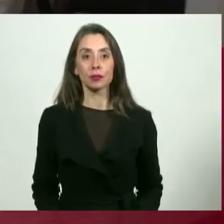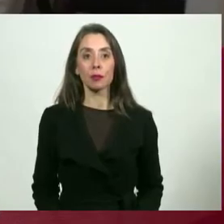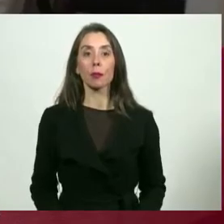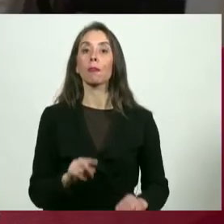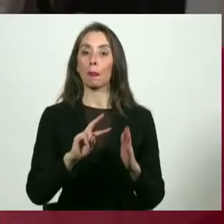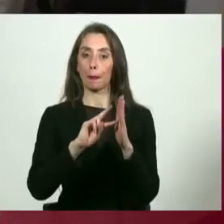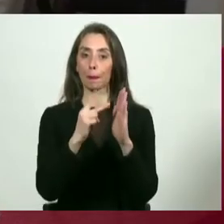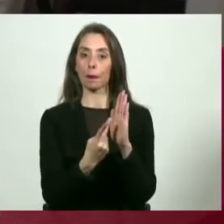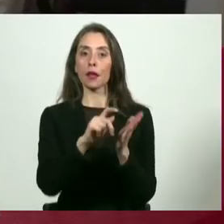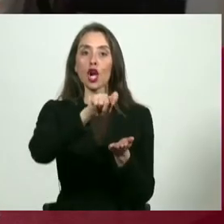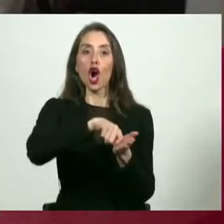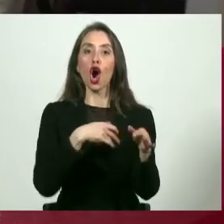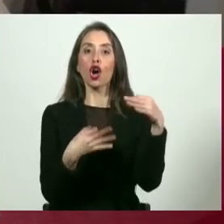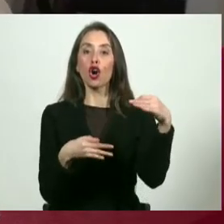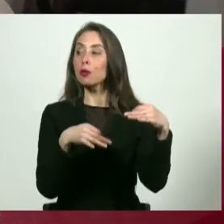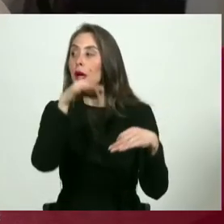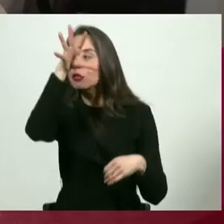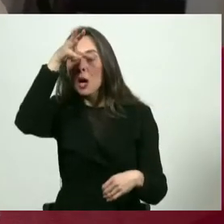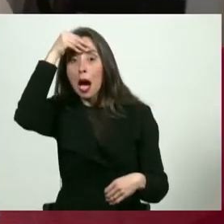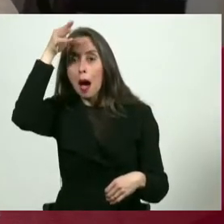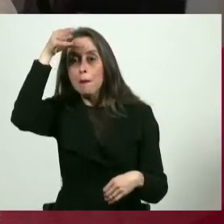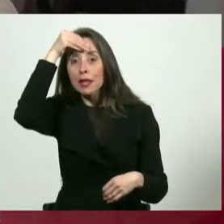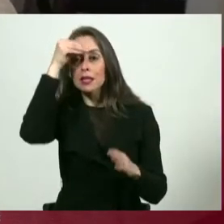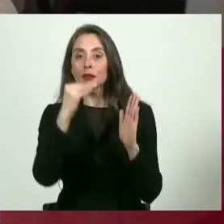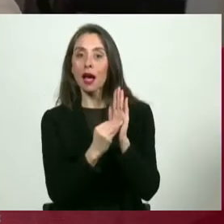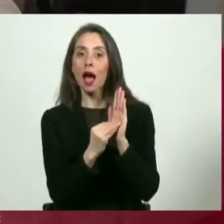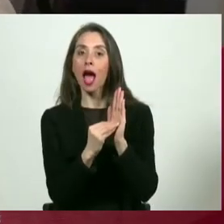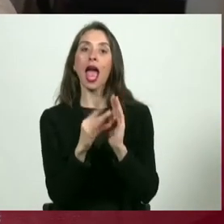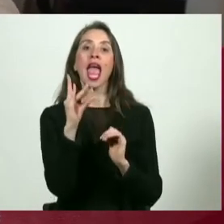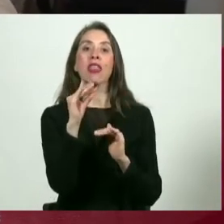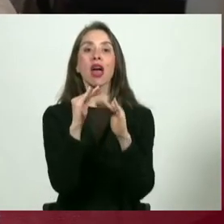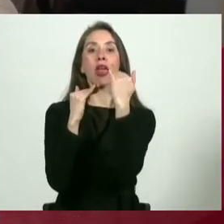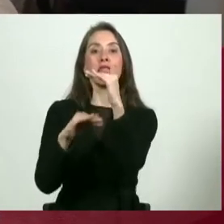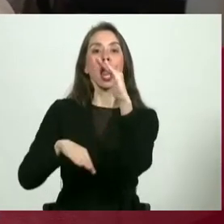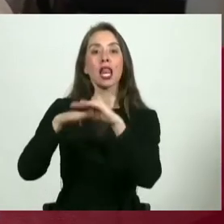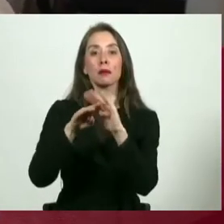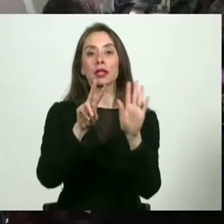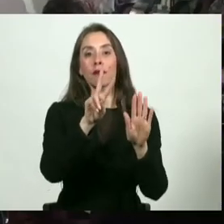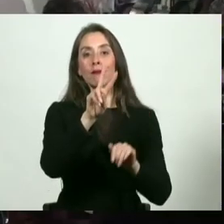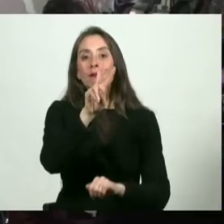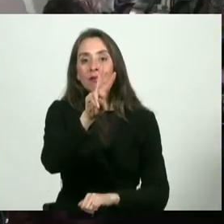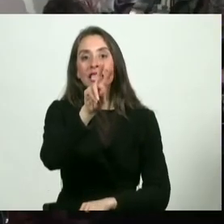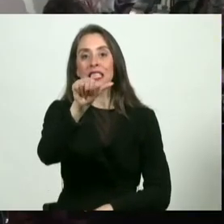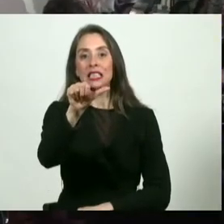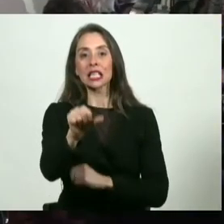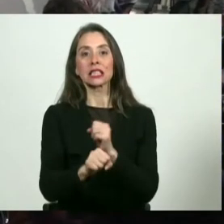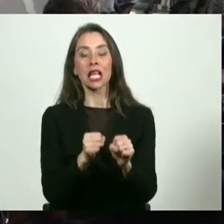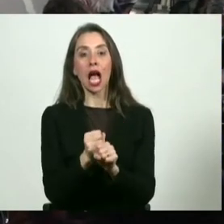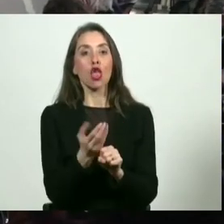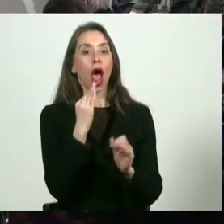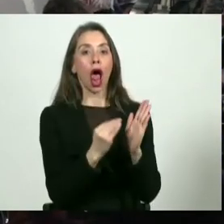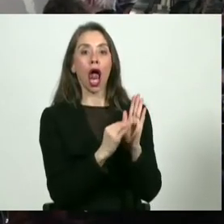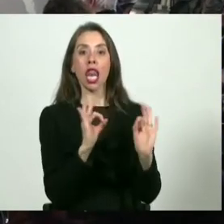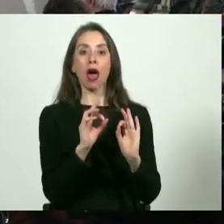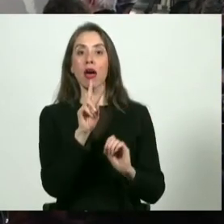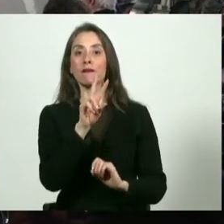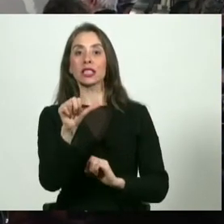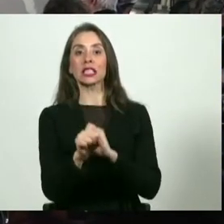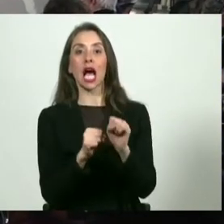tiene el proyecto de ley, efectivamente que deroga la indicación sustitutiva, el artículo 16 de la ley 18.600,